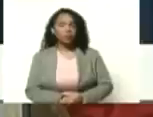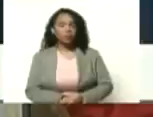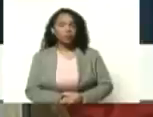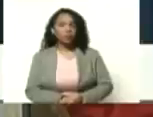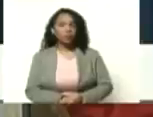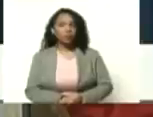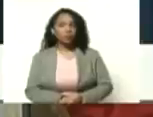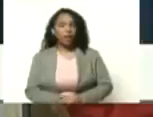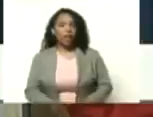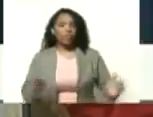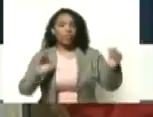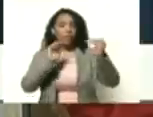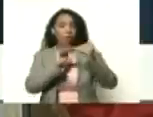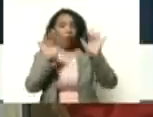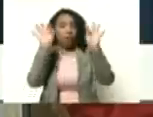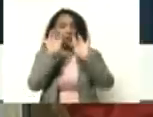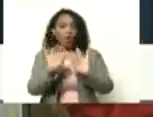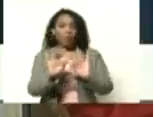igualmente